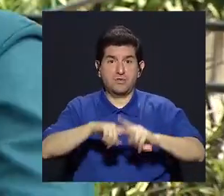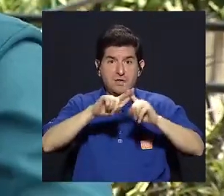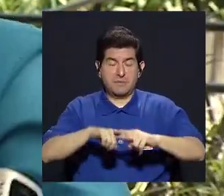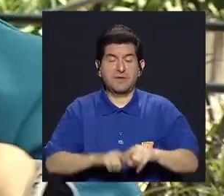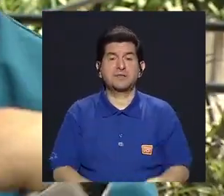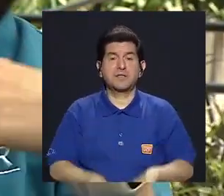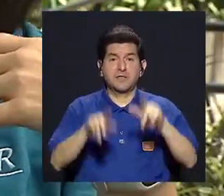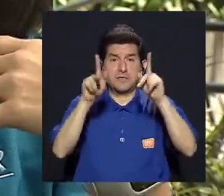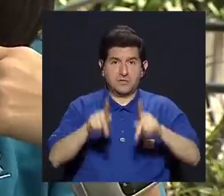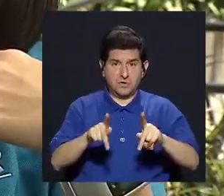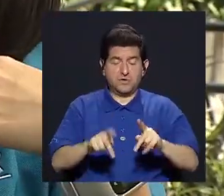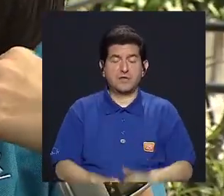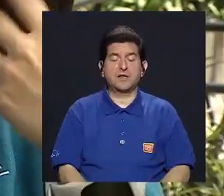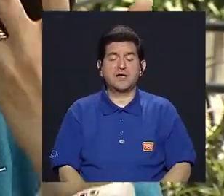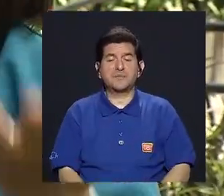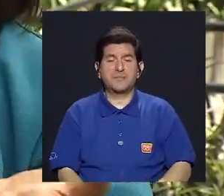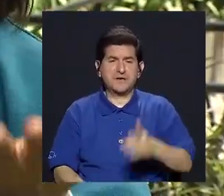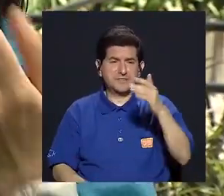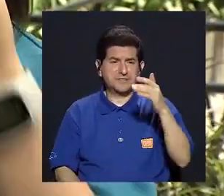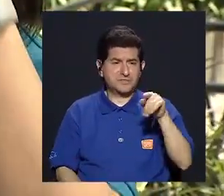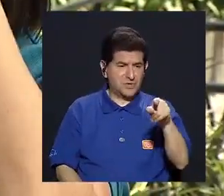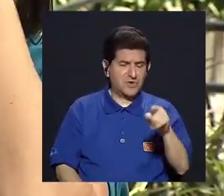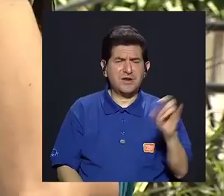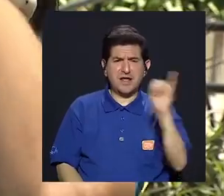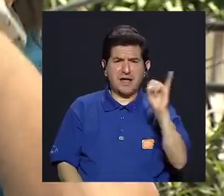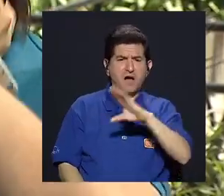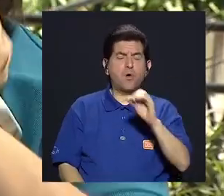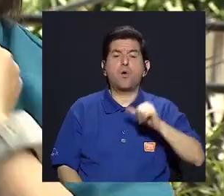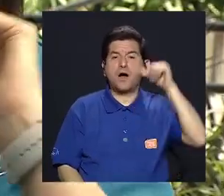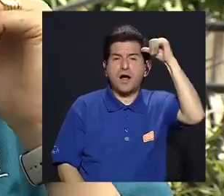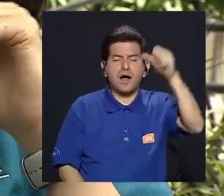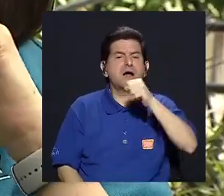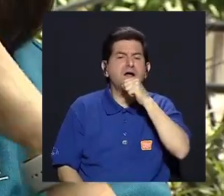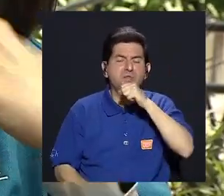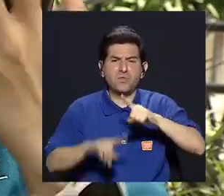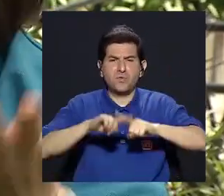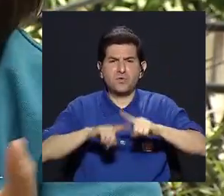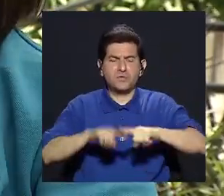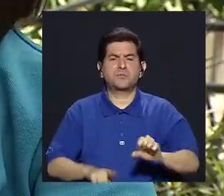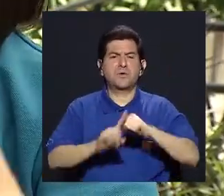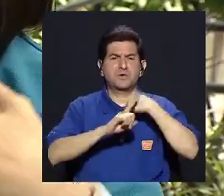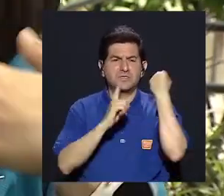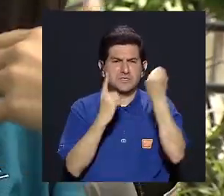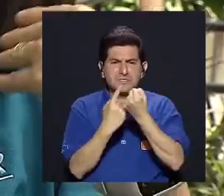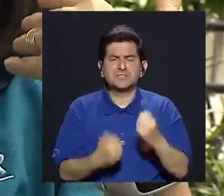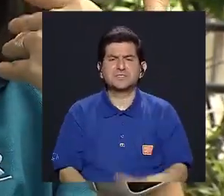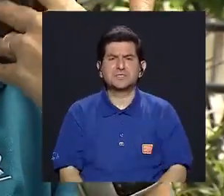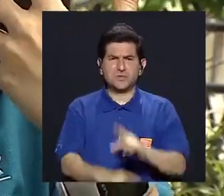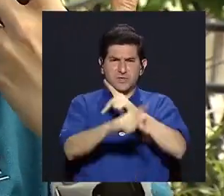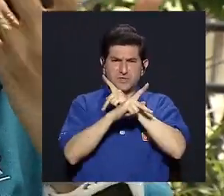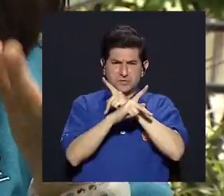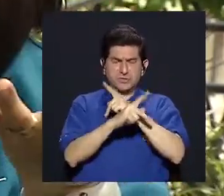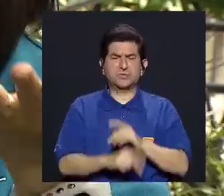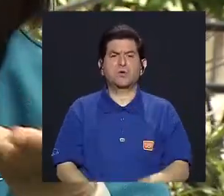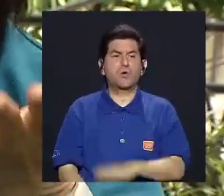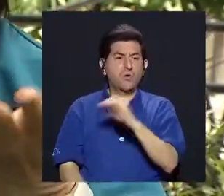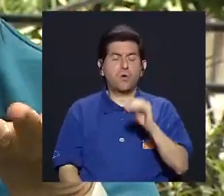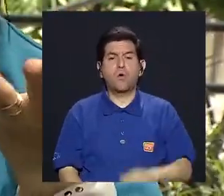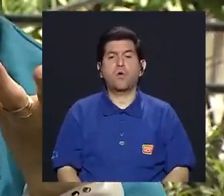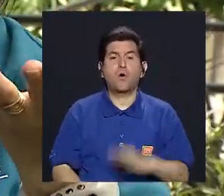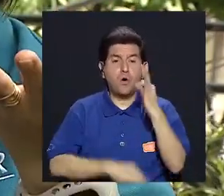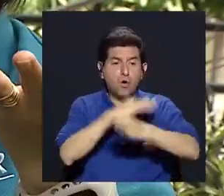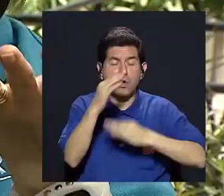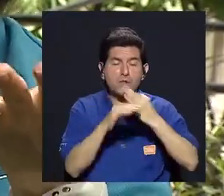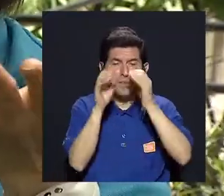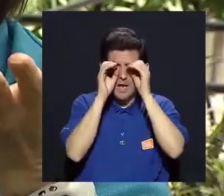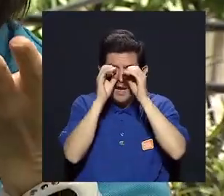del niño la persona infectada o del adulto mayor dependiendo del estatus inmunológico y muchas veces dependiendo del tipo